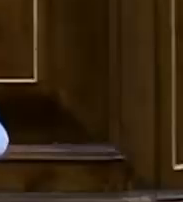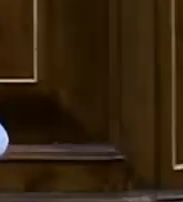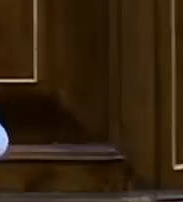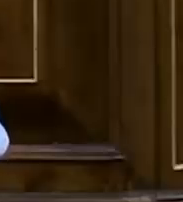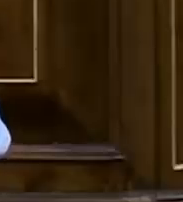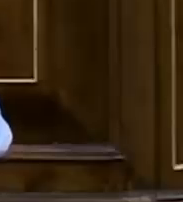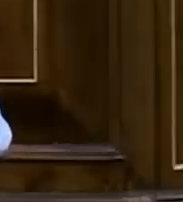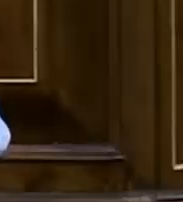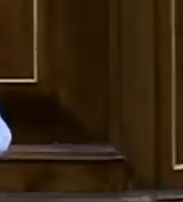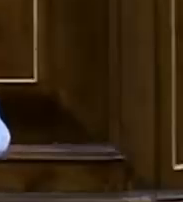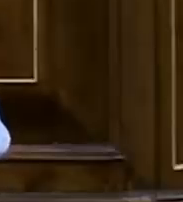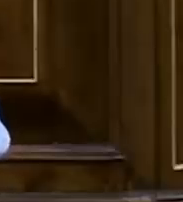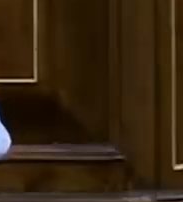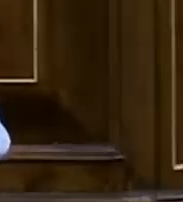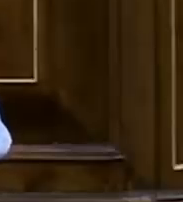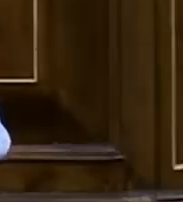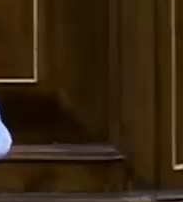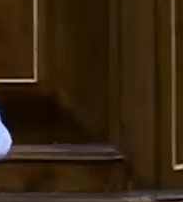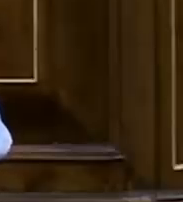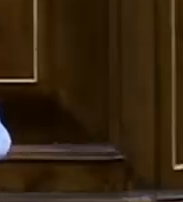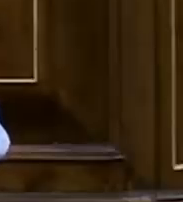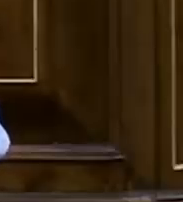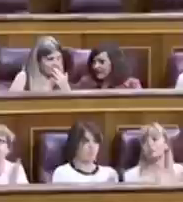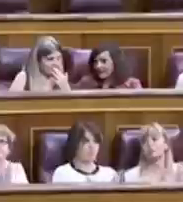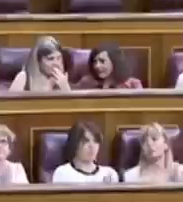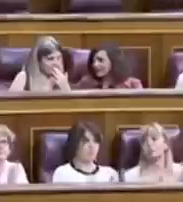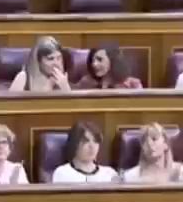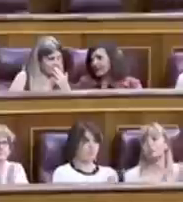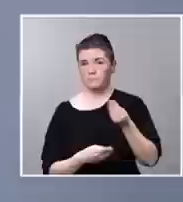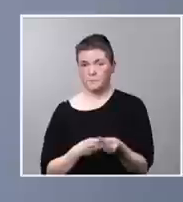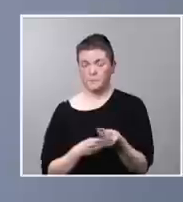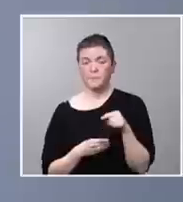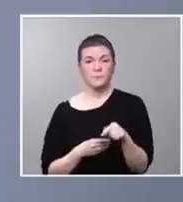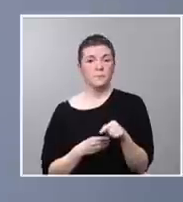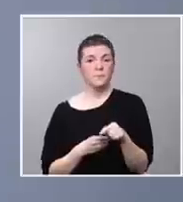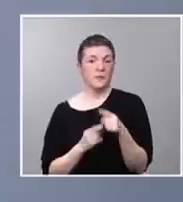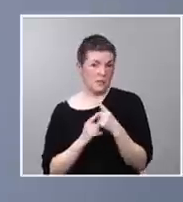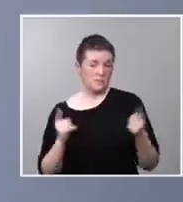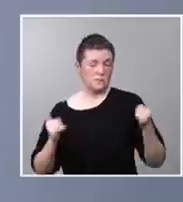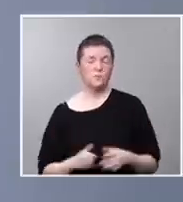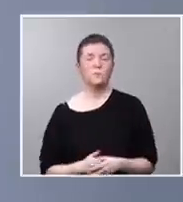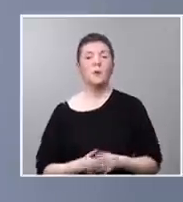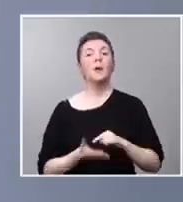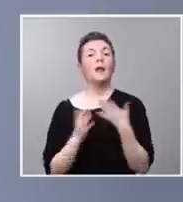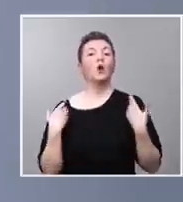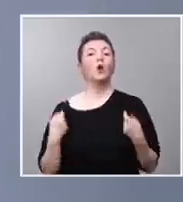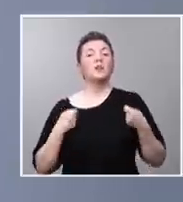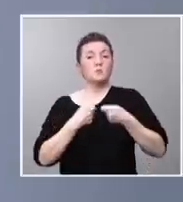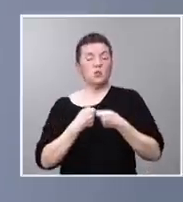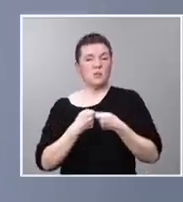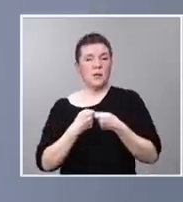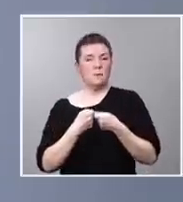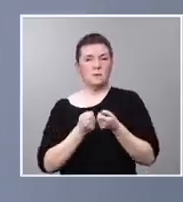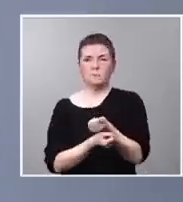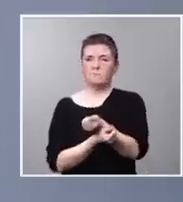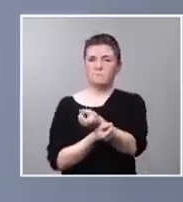aunque sea ilegal aunque suponga lo que suponga aunque desocia a las mujeres aunque reincidan a aquellos que han escarcelado pero por definición es ilegal insisto